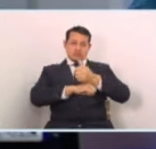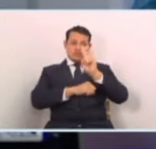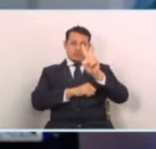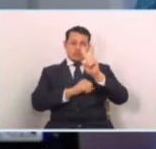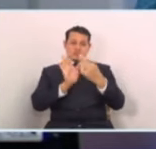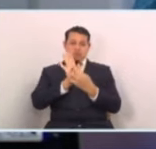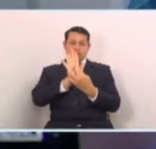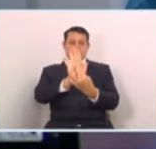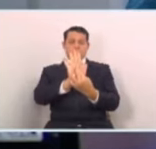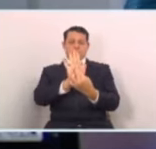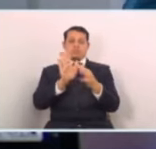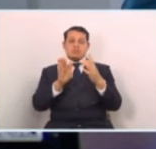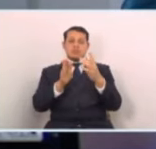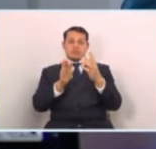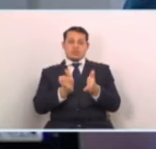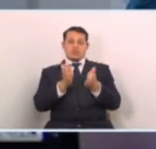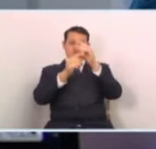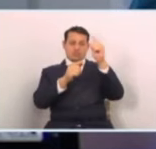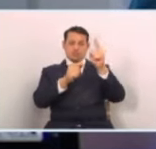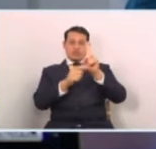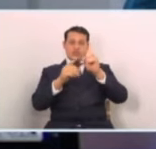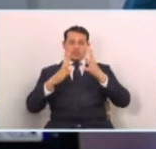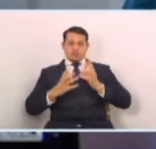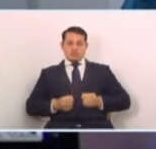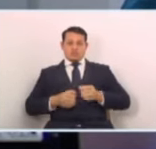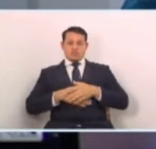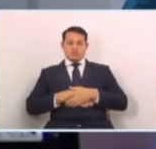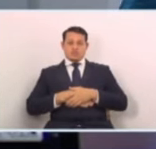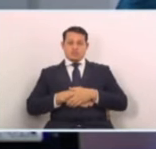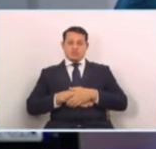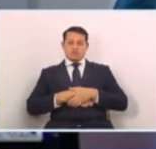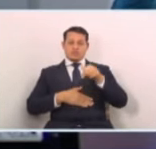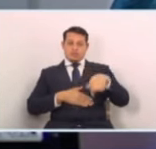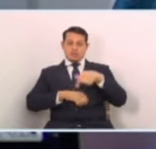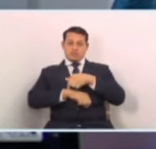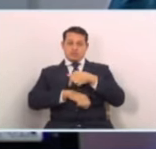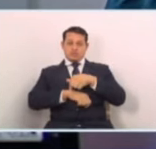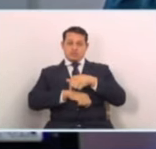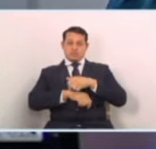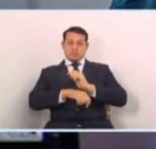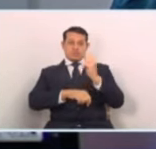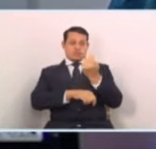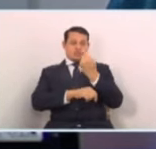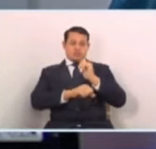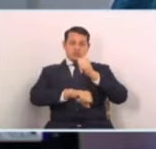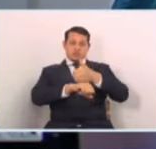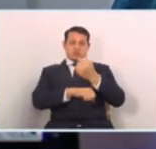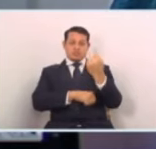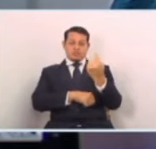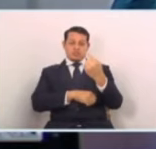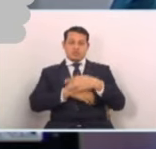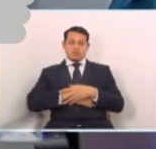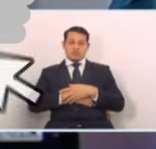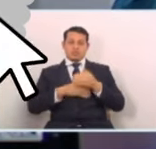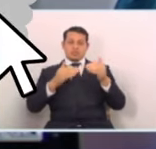dos representantes de organizaciones no gubernamentales y actualmente se deja una.